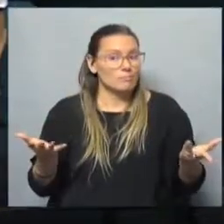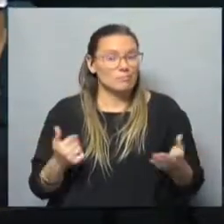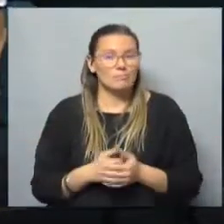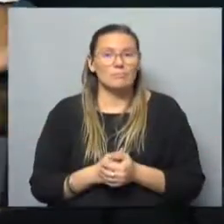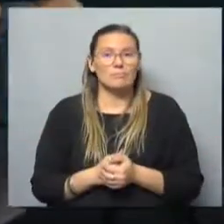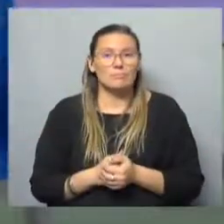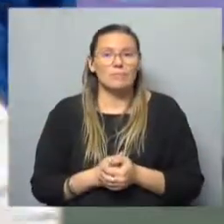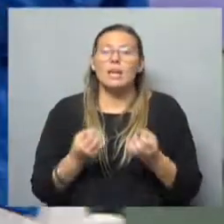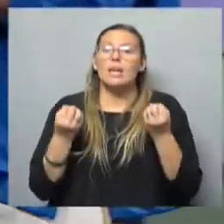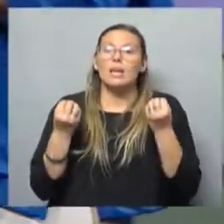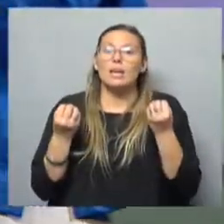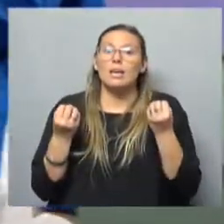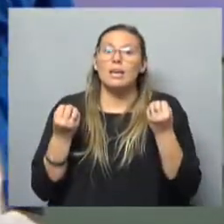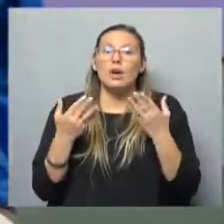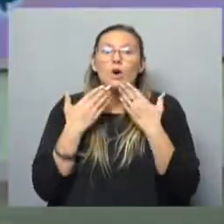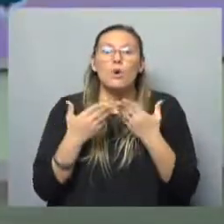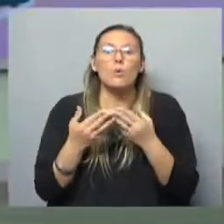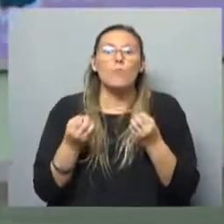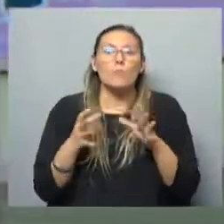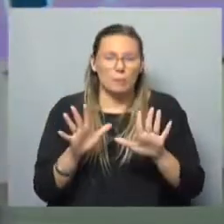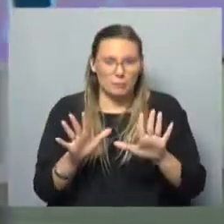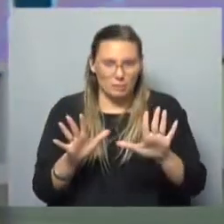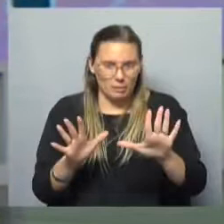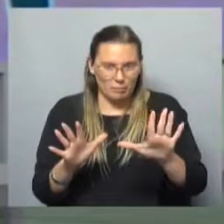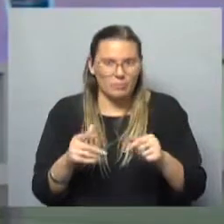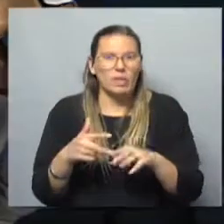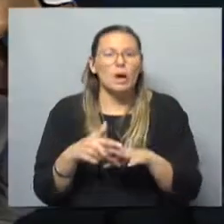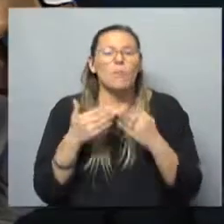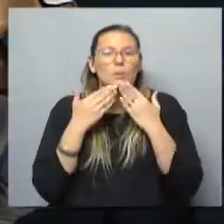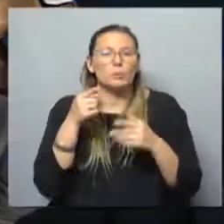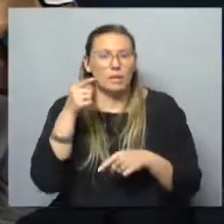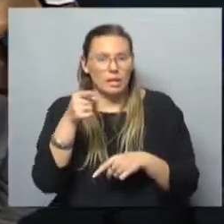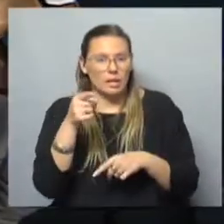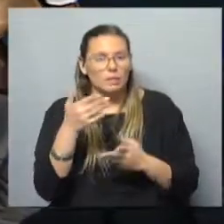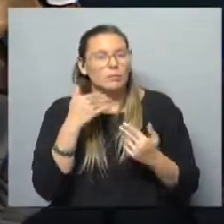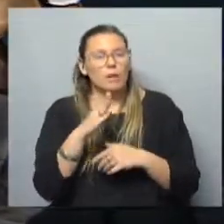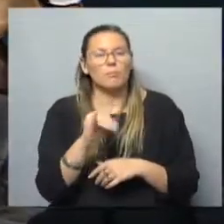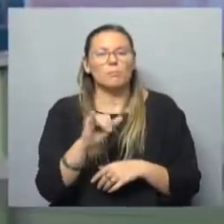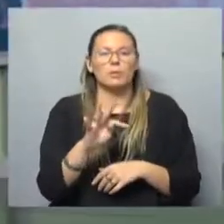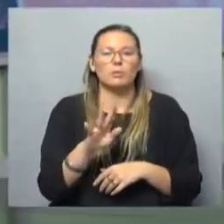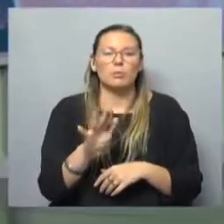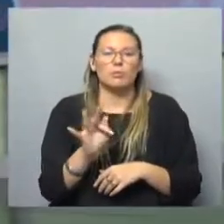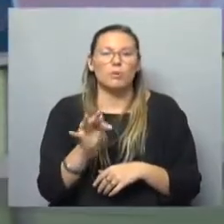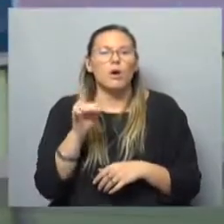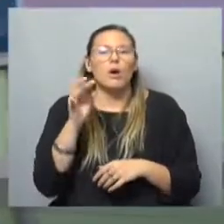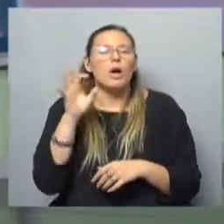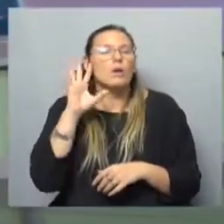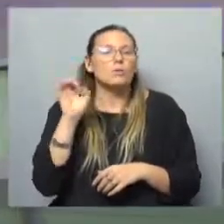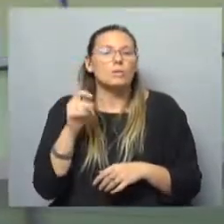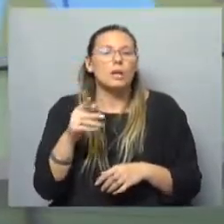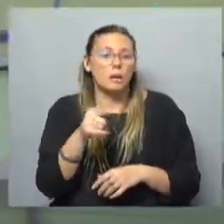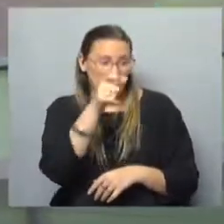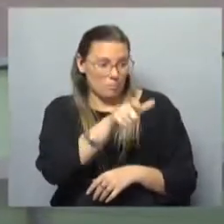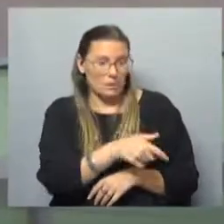Excelente. Muchachada, ¿cómo fue? Vamos a preguntarle cómo fue. Pero déjame hacer una pregunta a él, porque justo ahora que está hablando de Pitufo, que te he escuchado decir que Pitufo